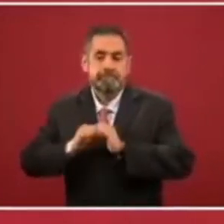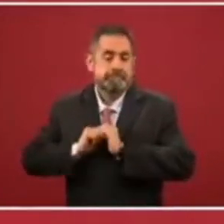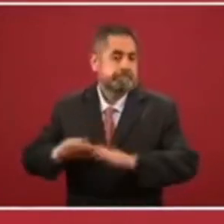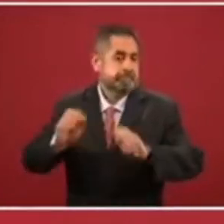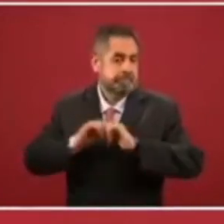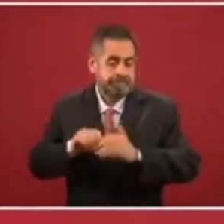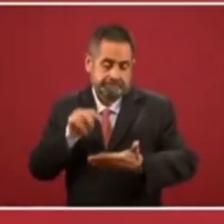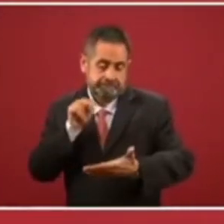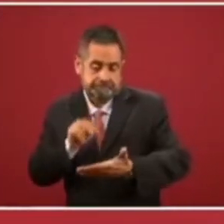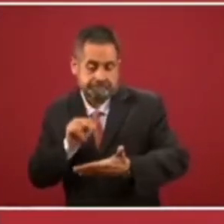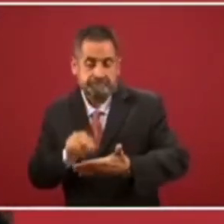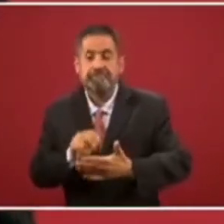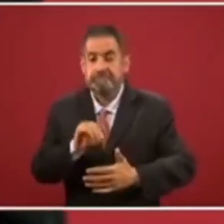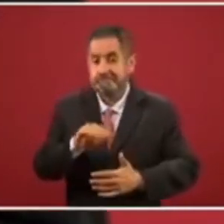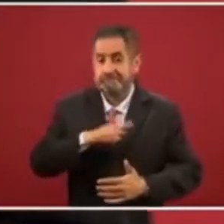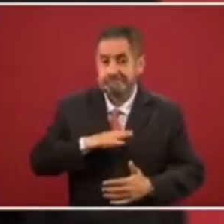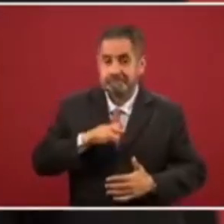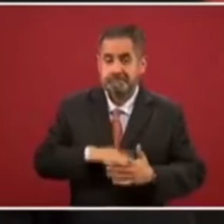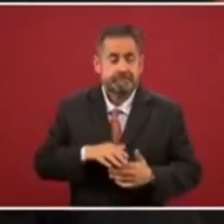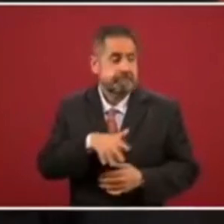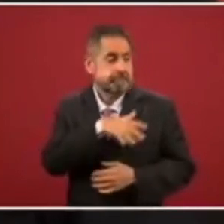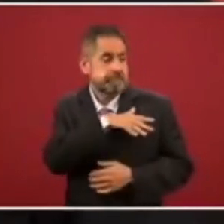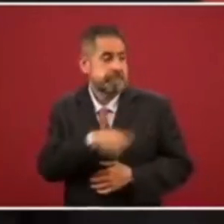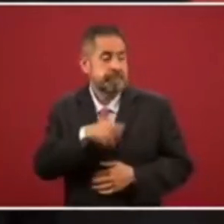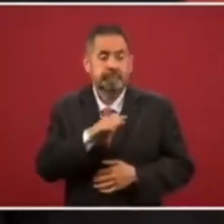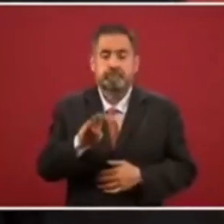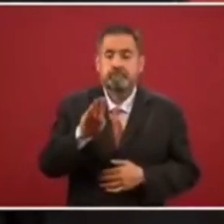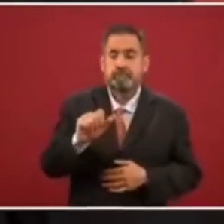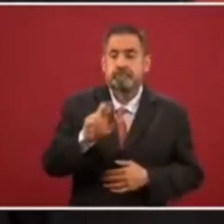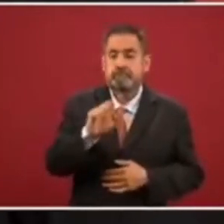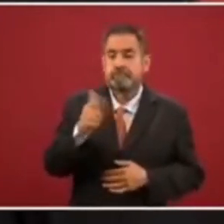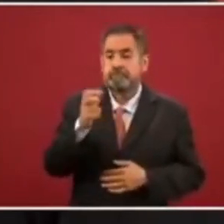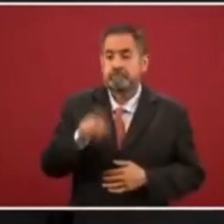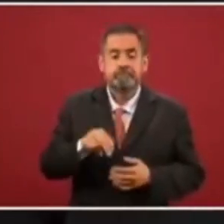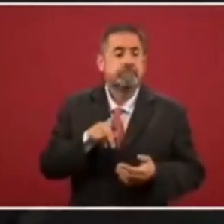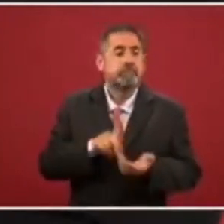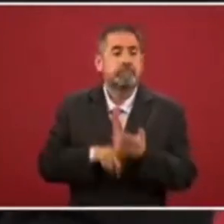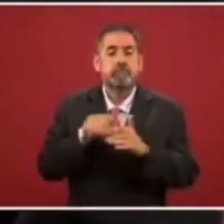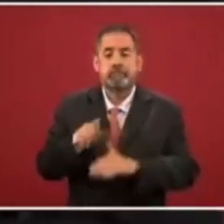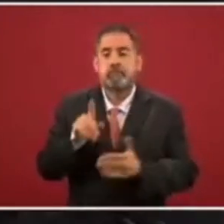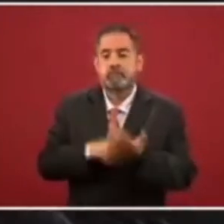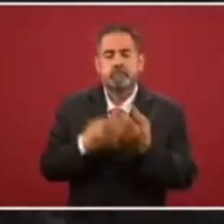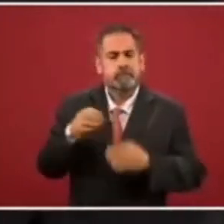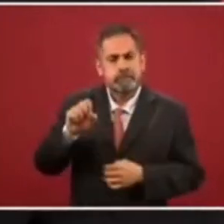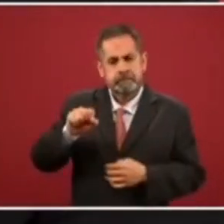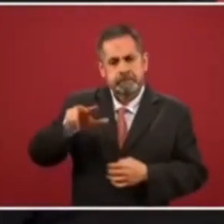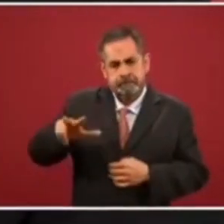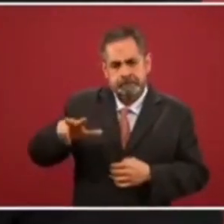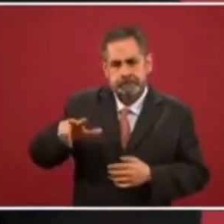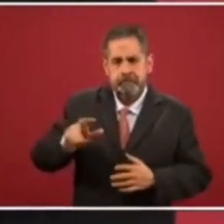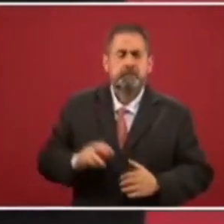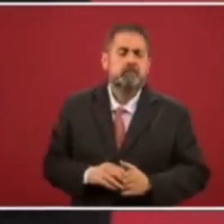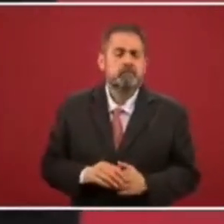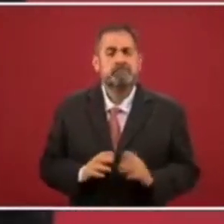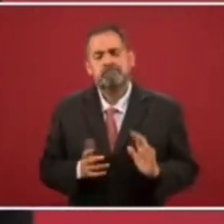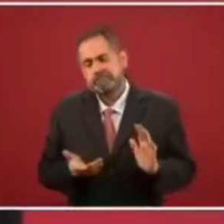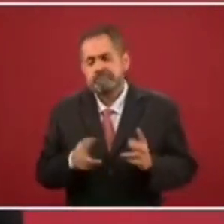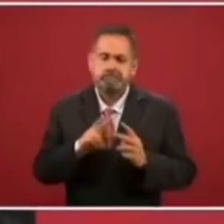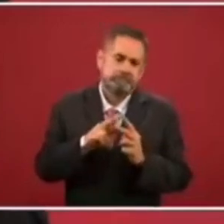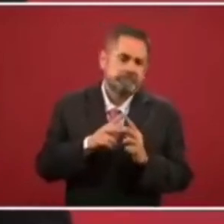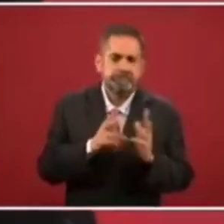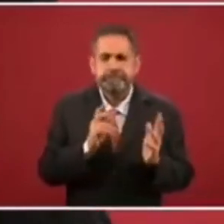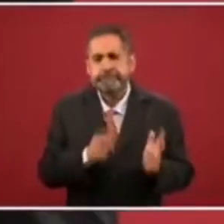documentos del el general García Barragán sobre el 68, pero de una u otra